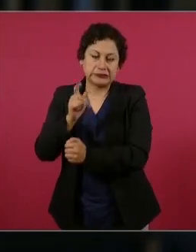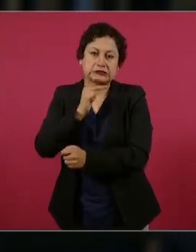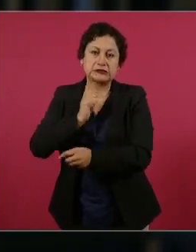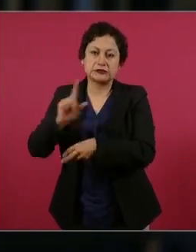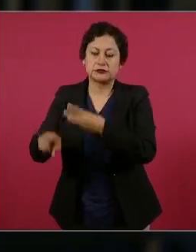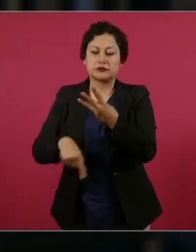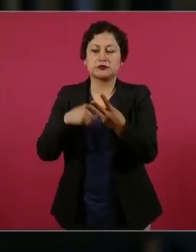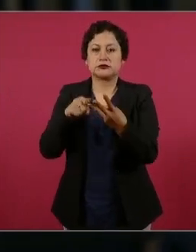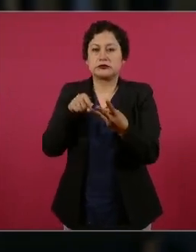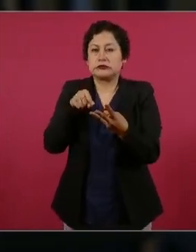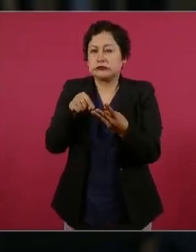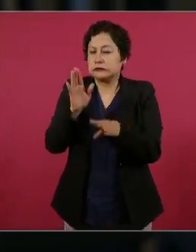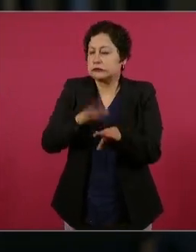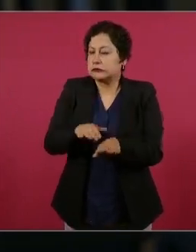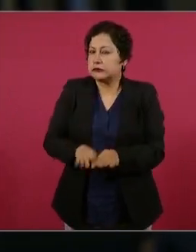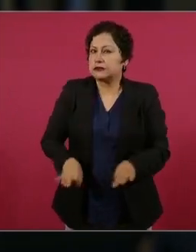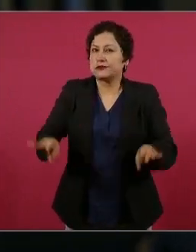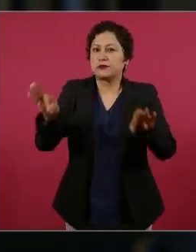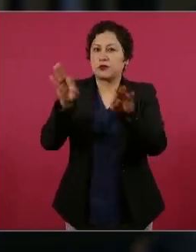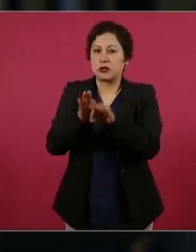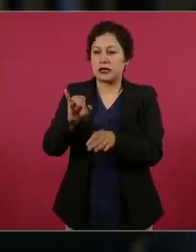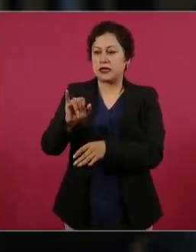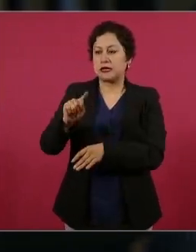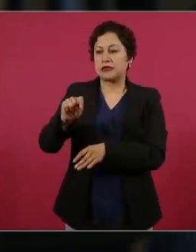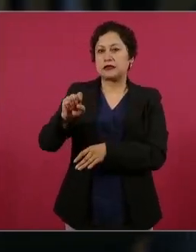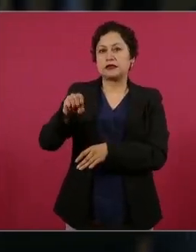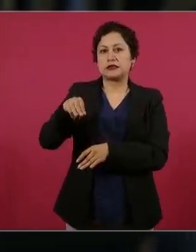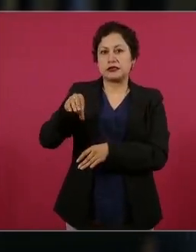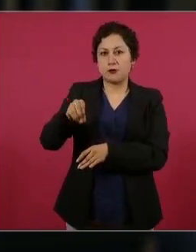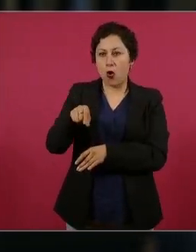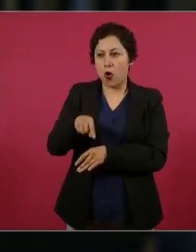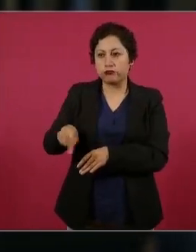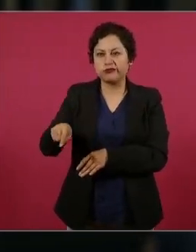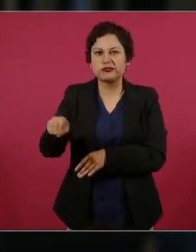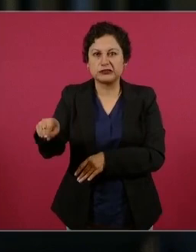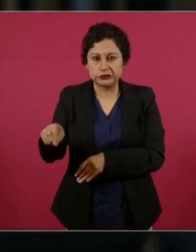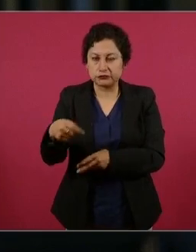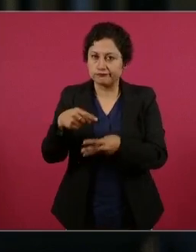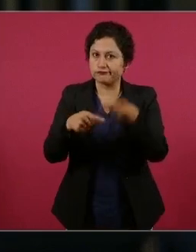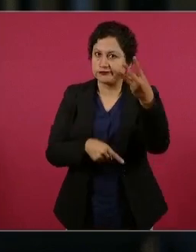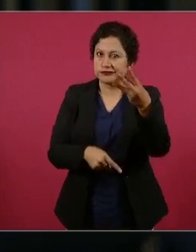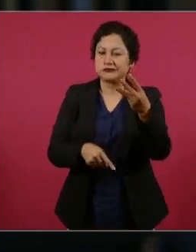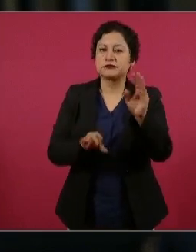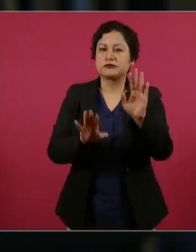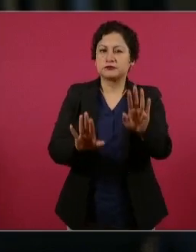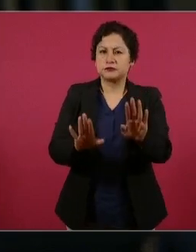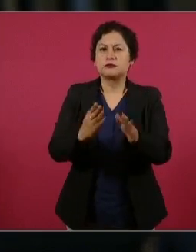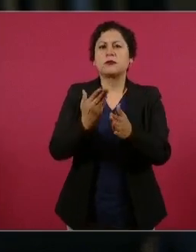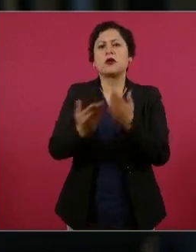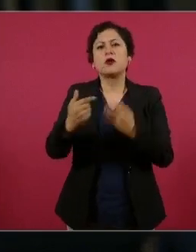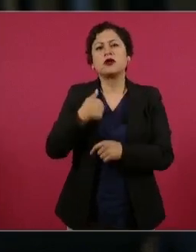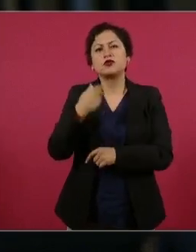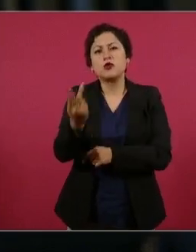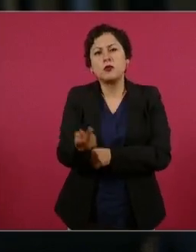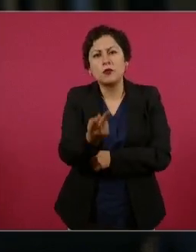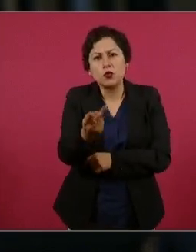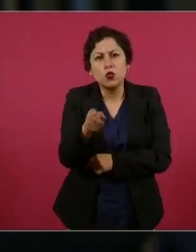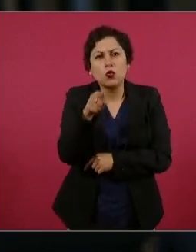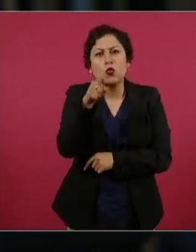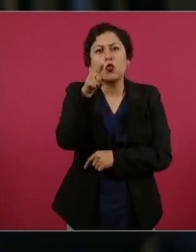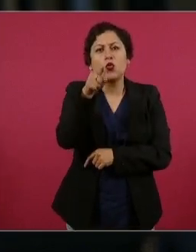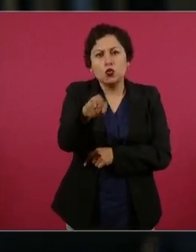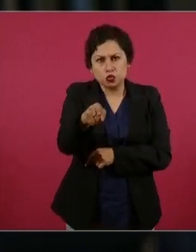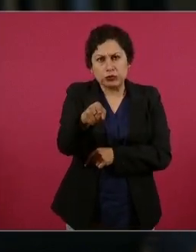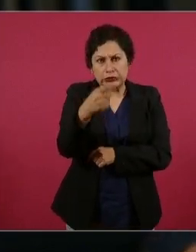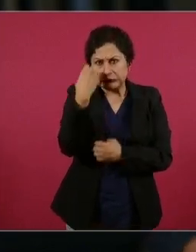el corredor interoceánico del Istmo de Tehuantepec. Presidente, ¿qué medición tiene de la reducción de la